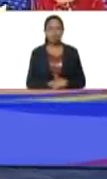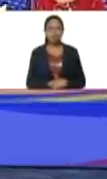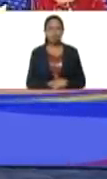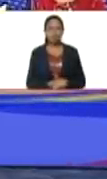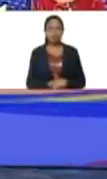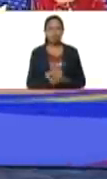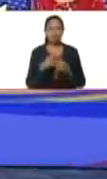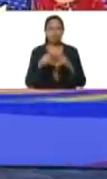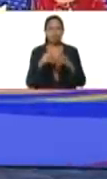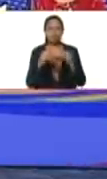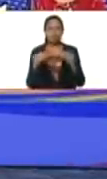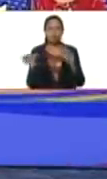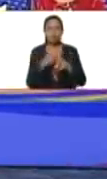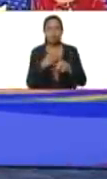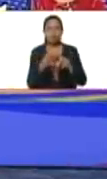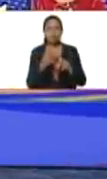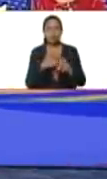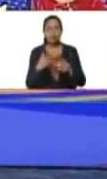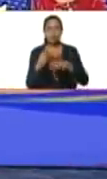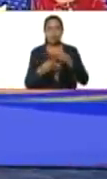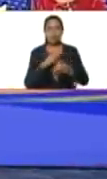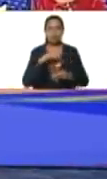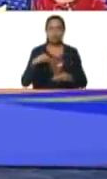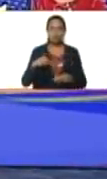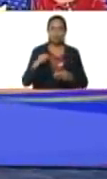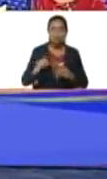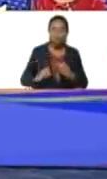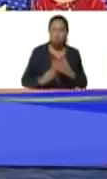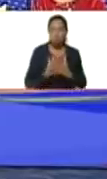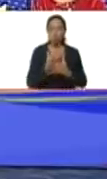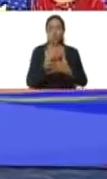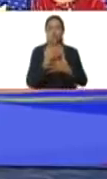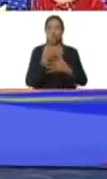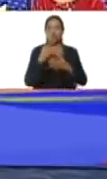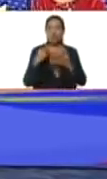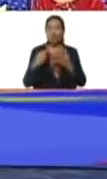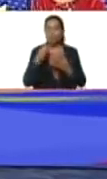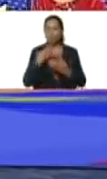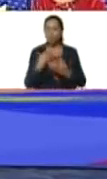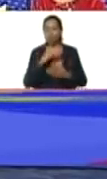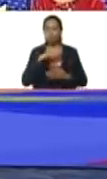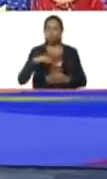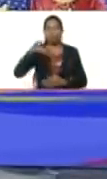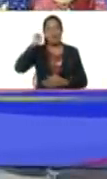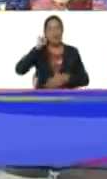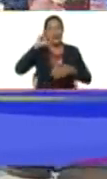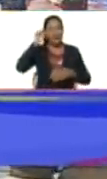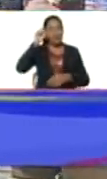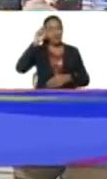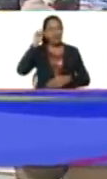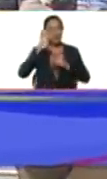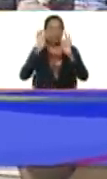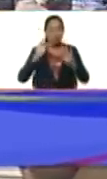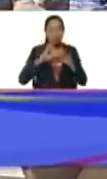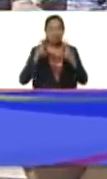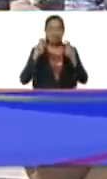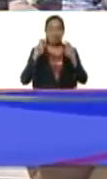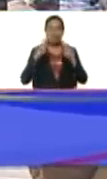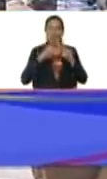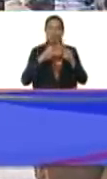Pero de todo el daño que quisieron hacernos, surgió un bien. El bien es que aprendimos una nueva metodología